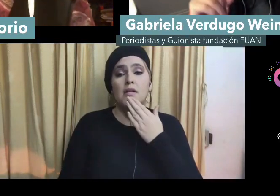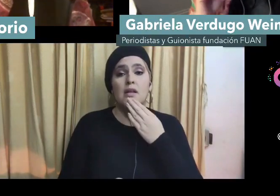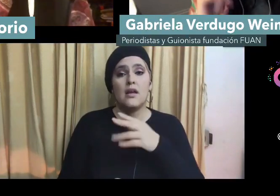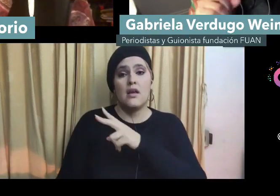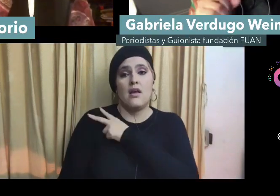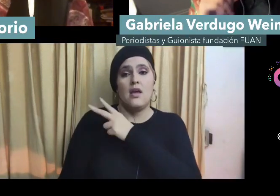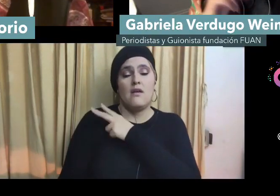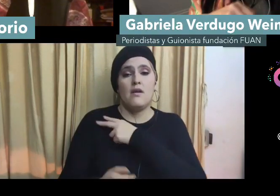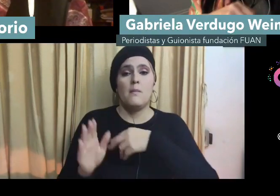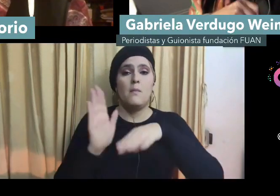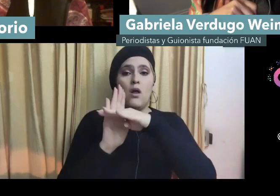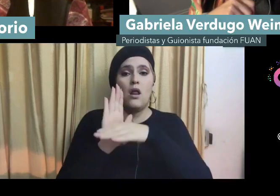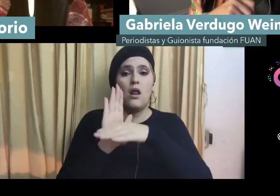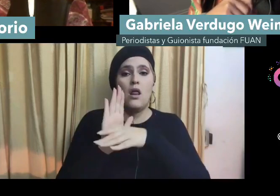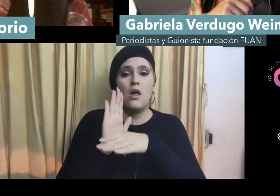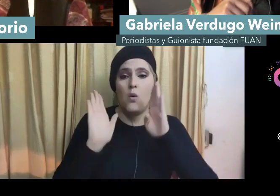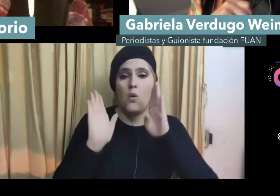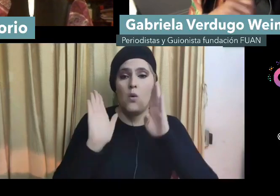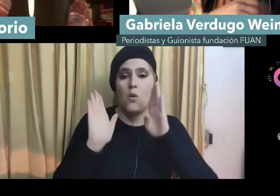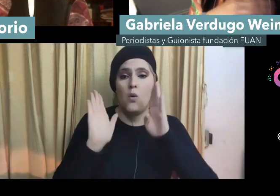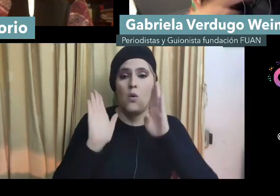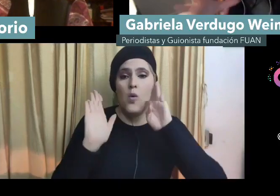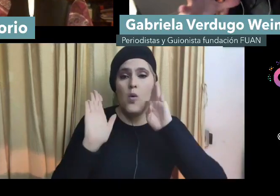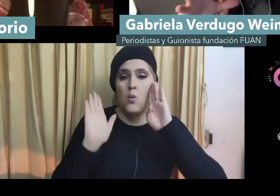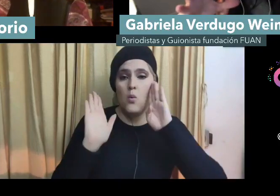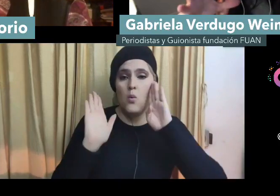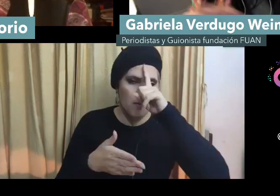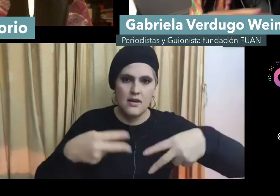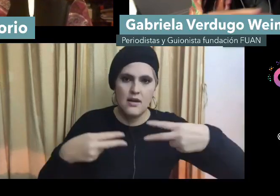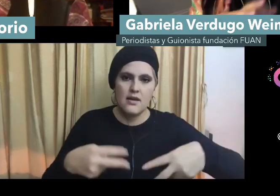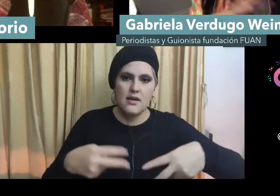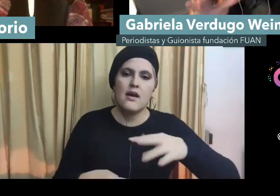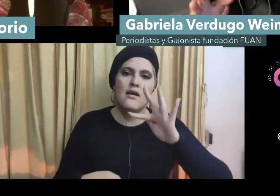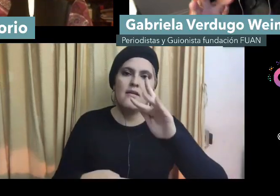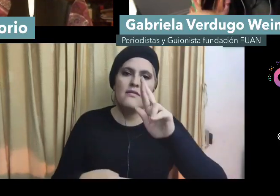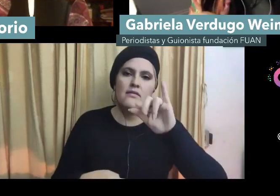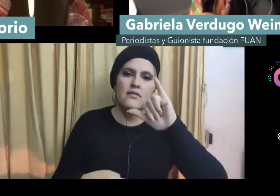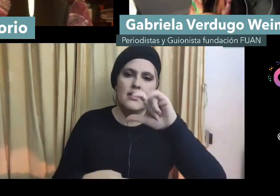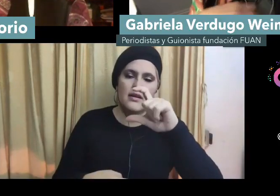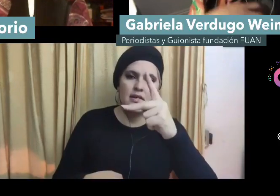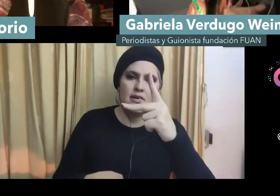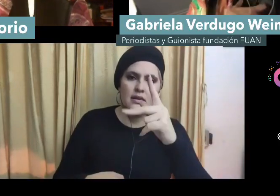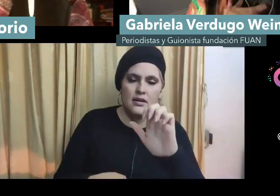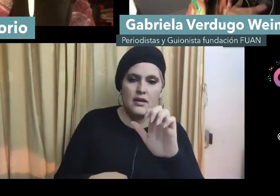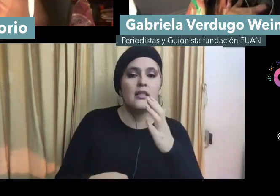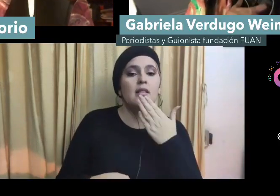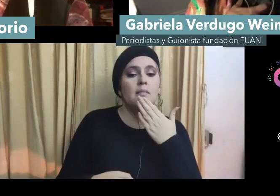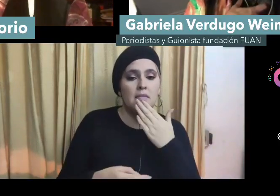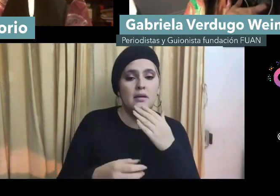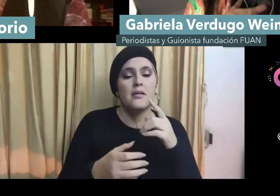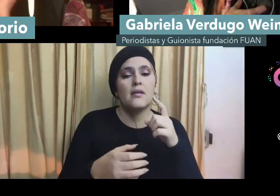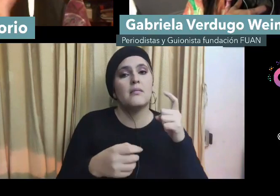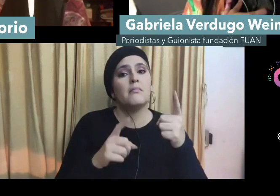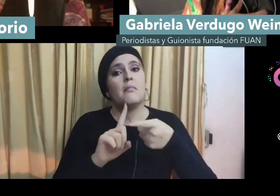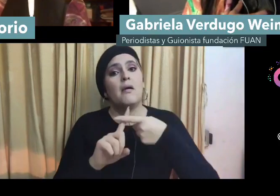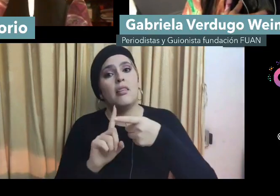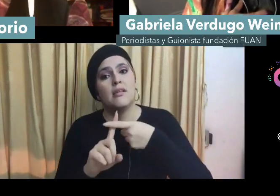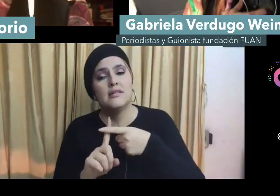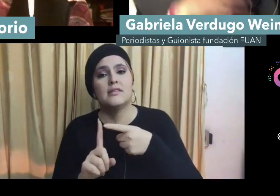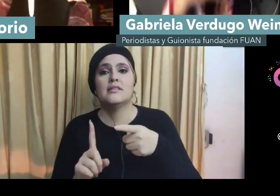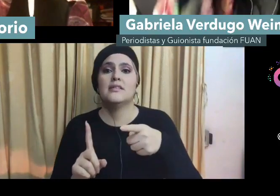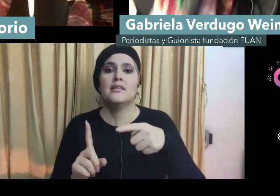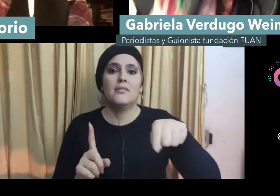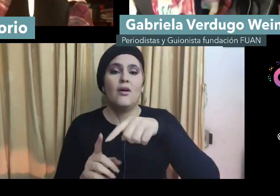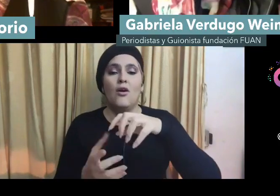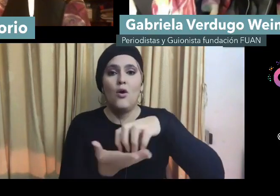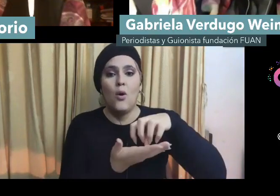de Viña del Mar y participa en mesas comunales de autismo en diversas comunas, así que además vicepresidenta de FUAN y directora de la unidad de